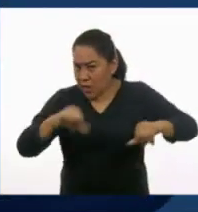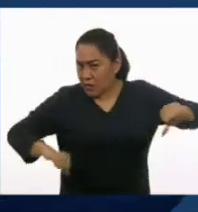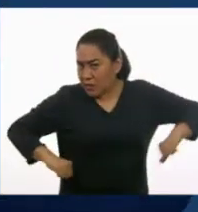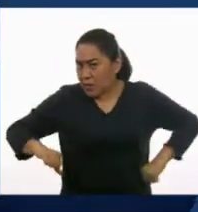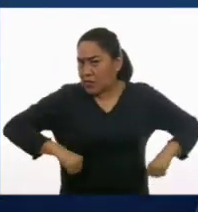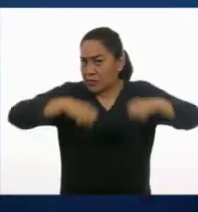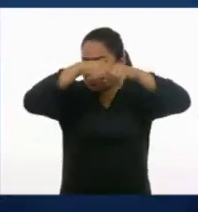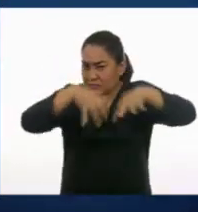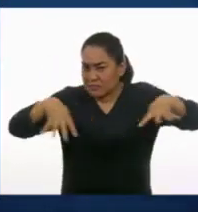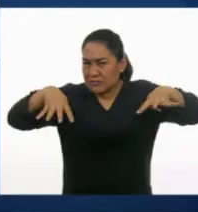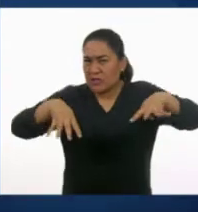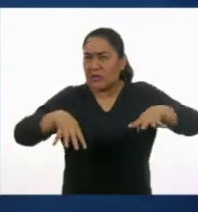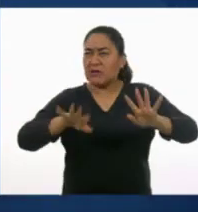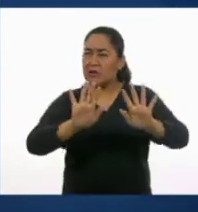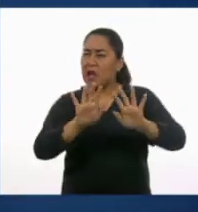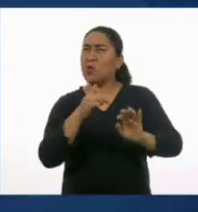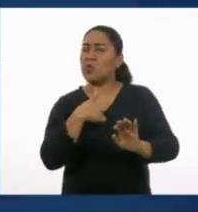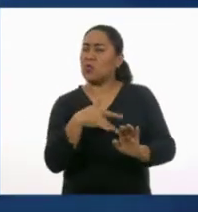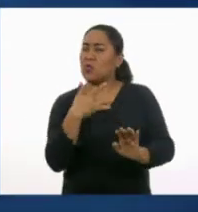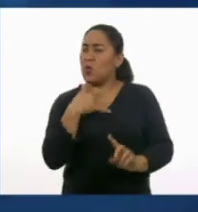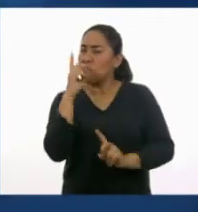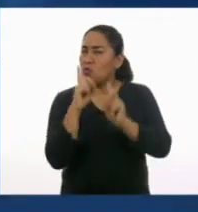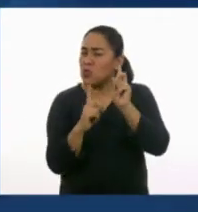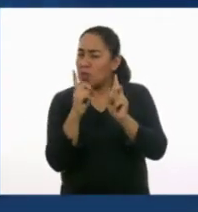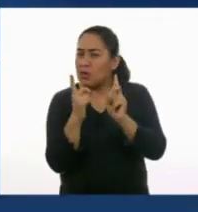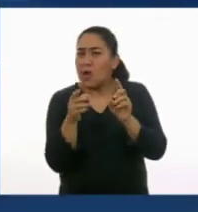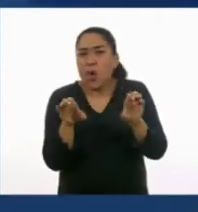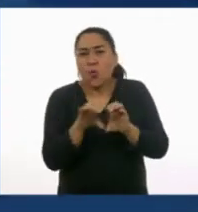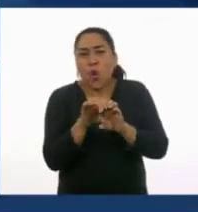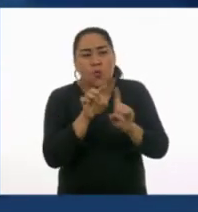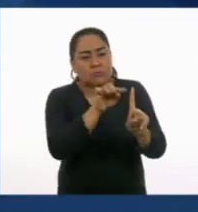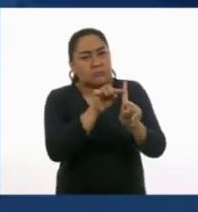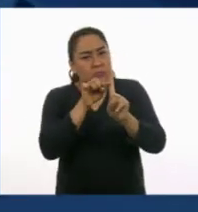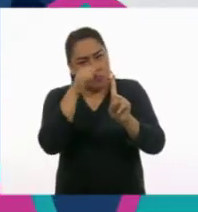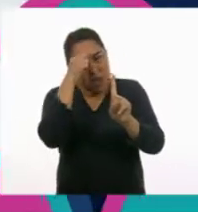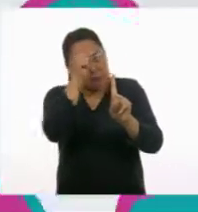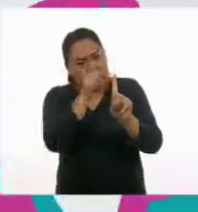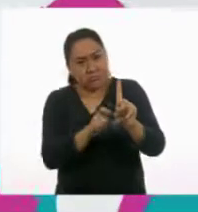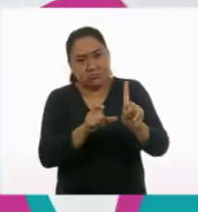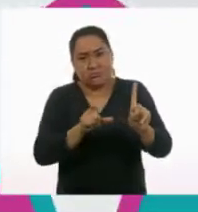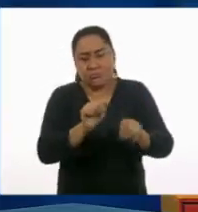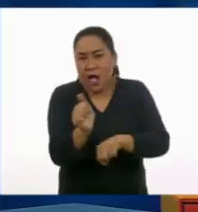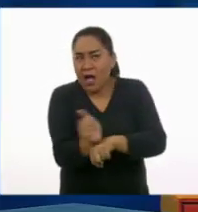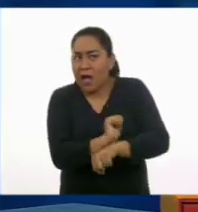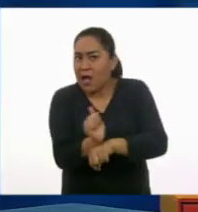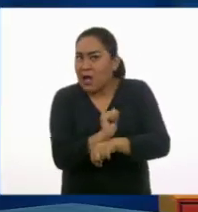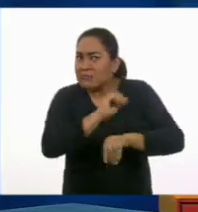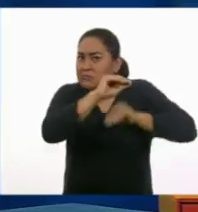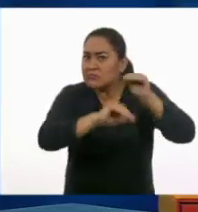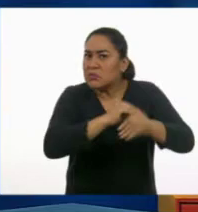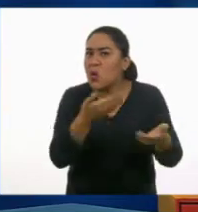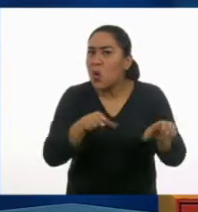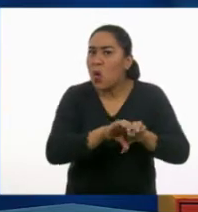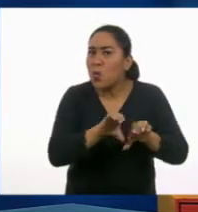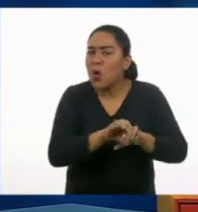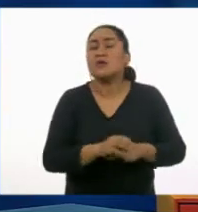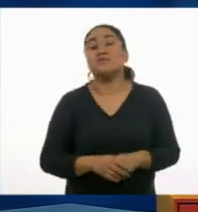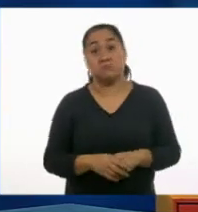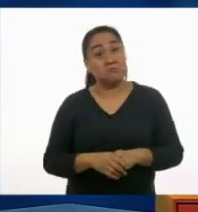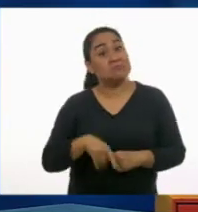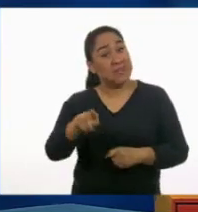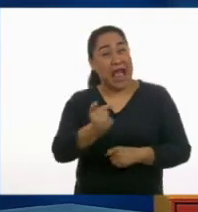me surgió una duda. ¿Y cómo construimos un personaje teatral? Fíjate qué interesante la pregunta de